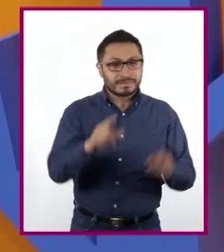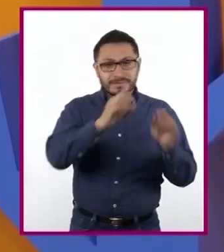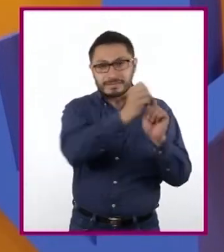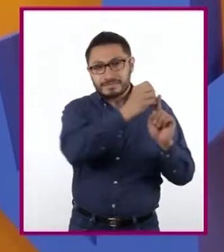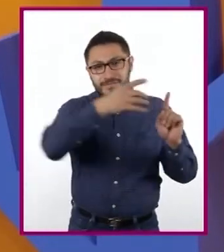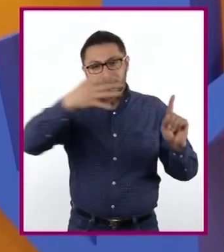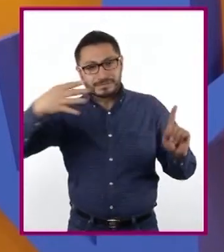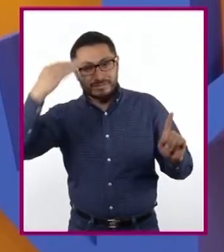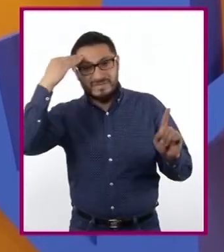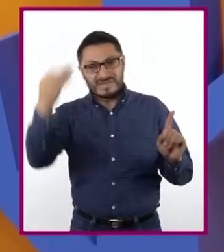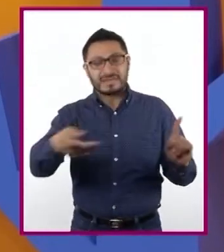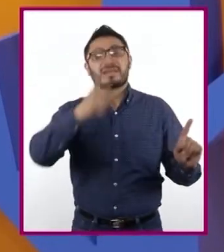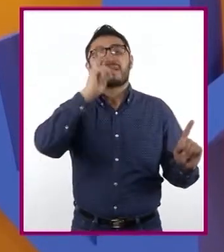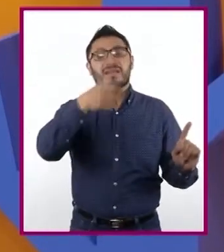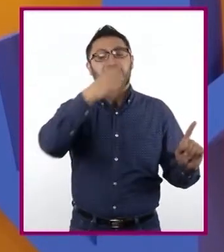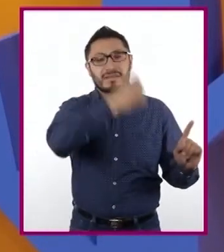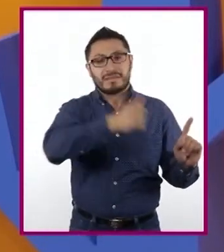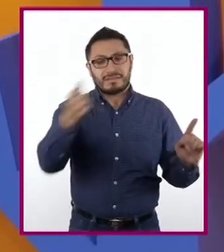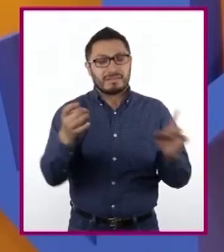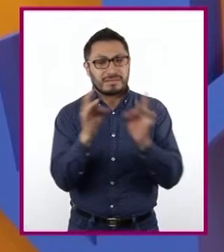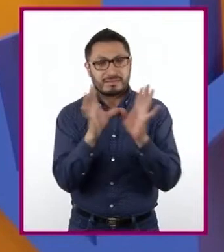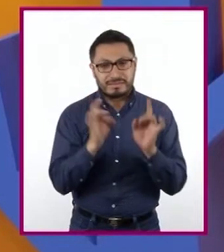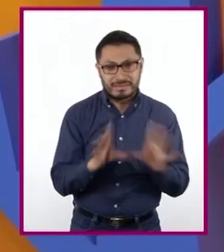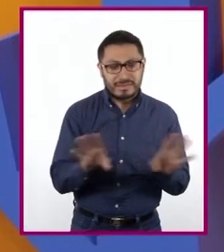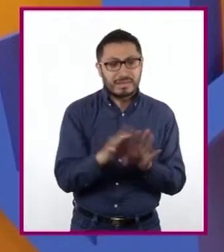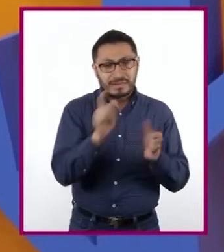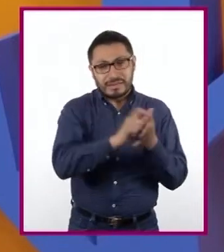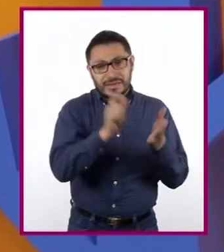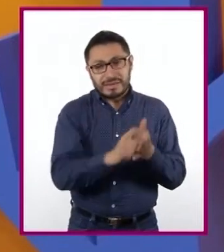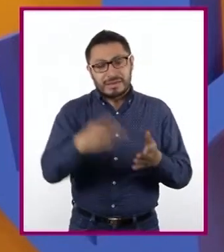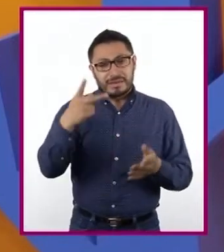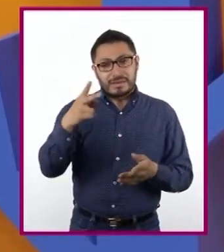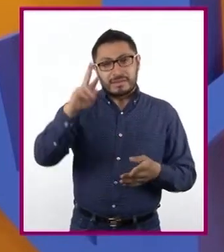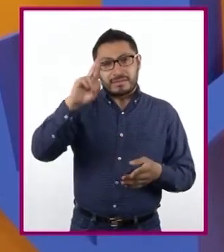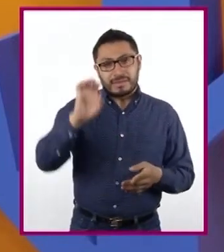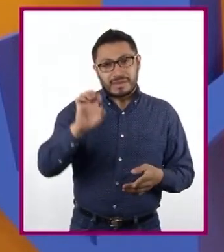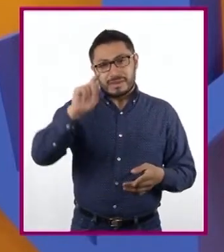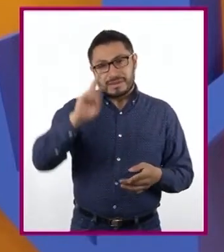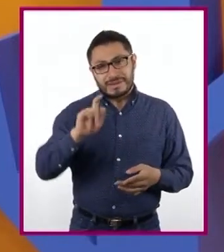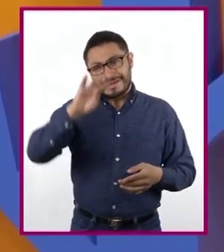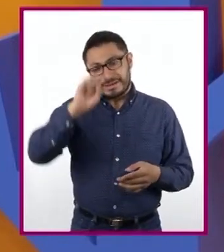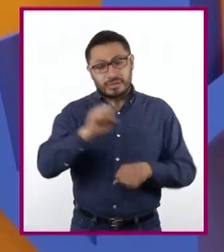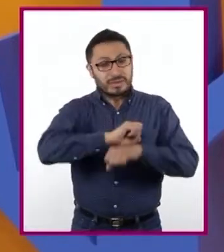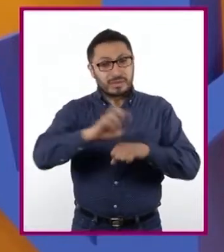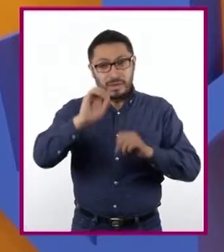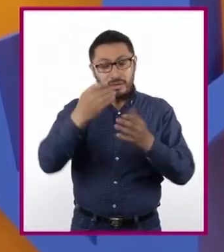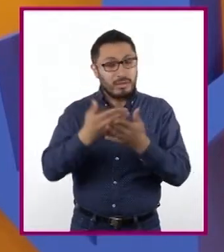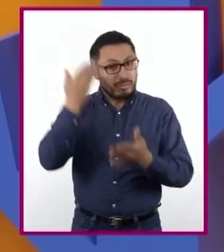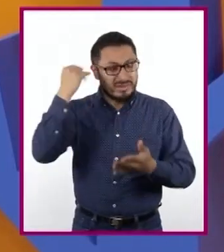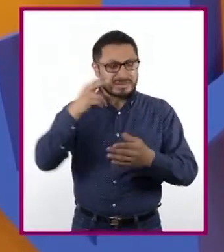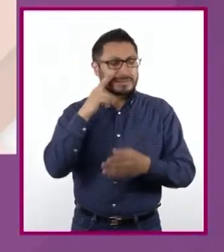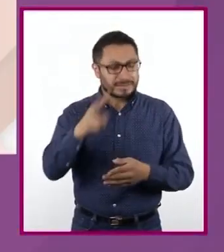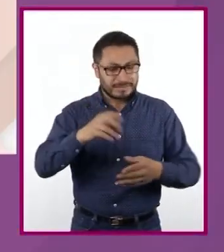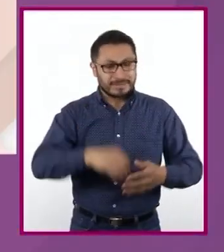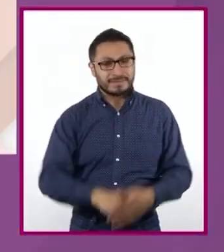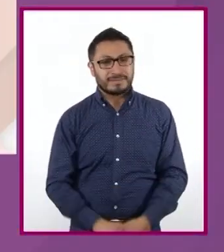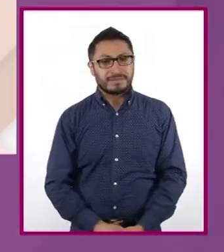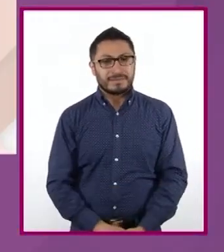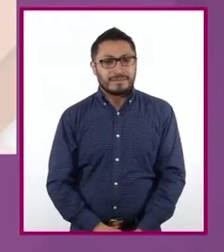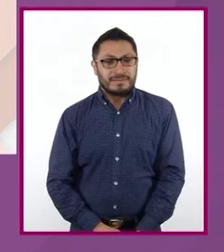del tiempo en la que cada suceso se escribe en tiempo pretérito simple o pasado. Veamos.